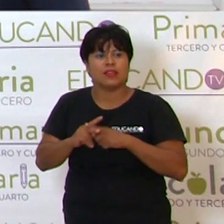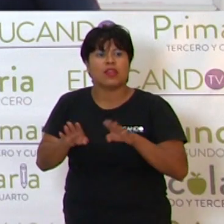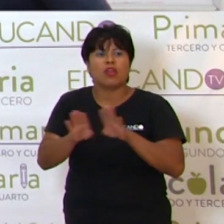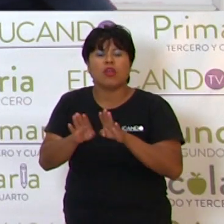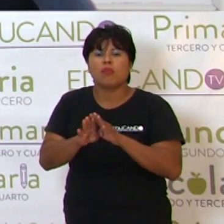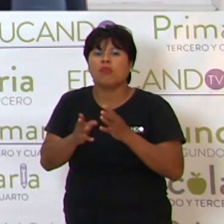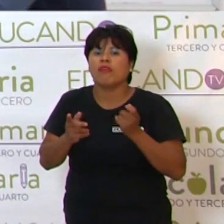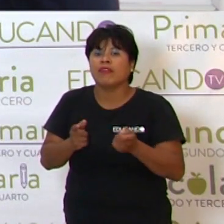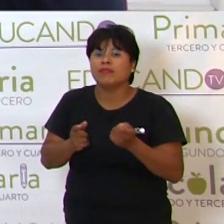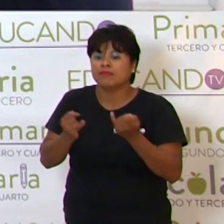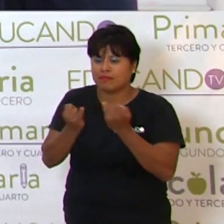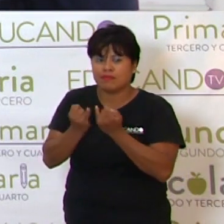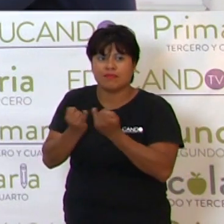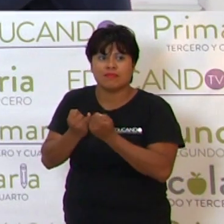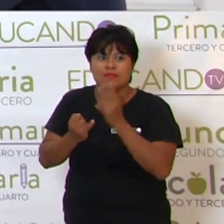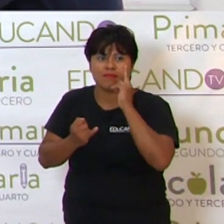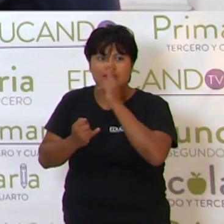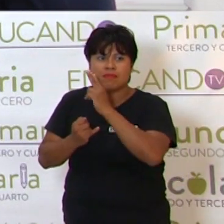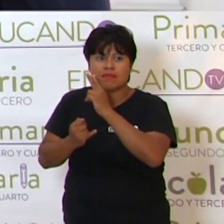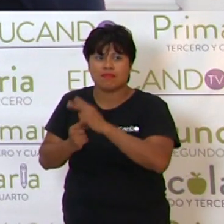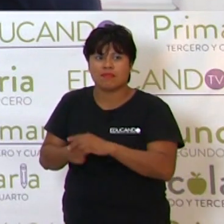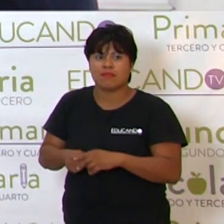cómo está.